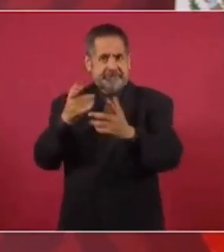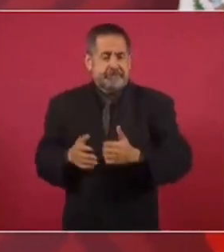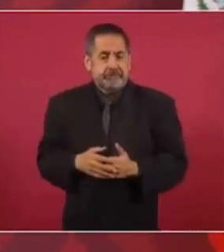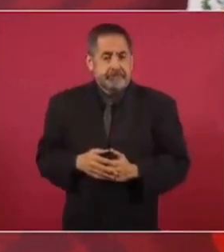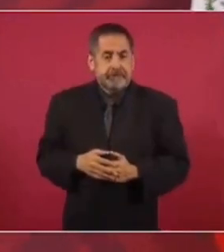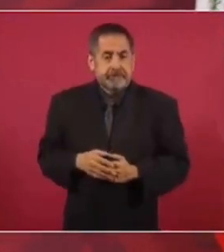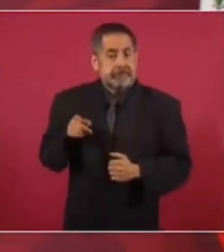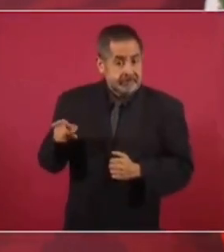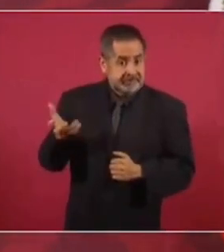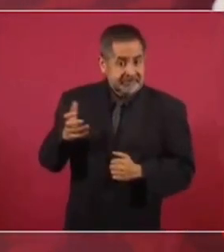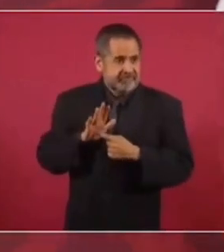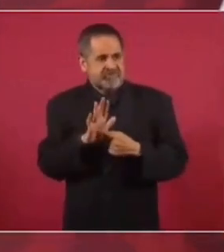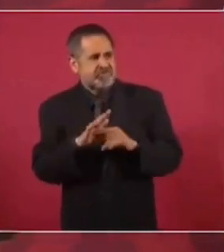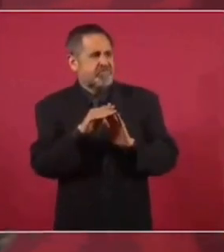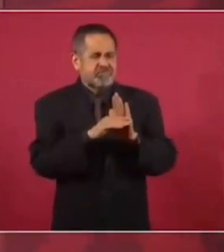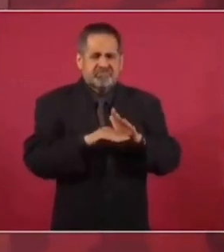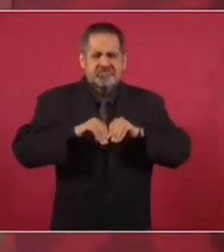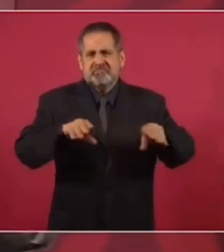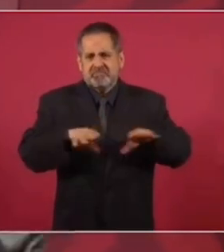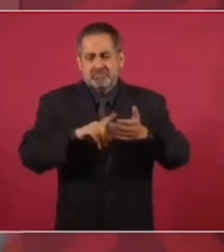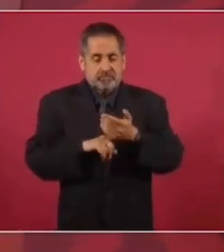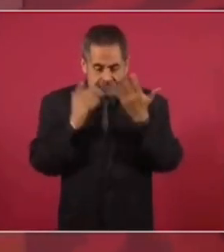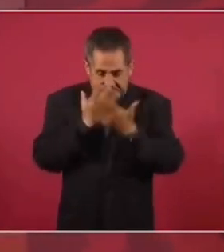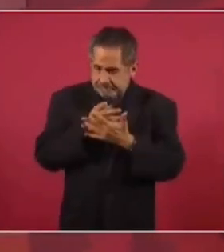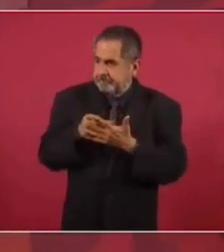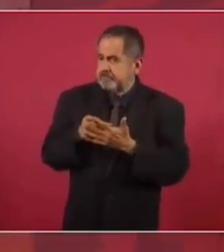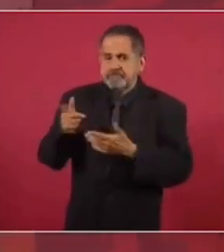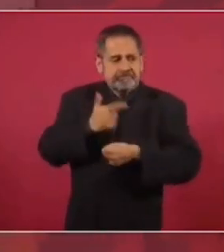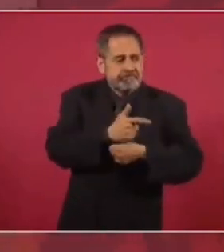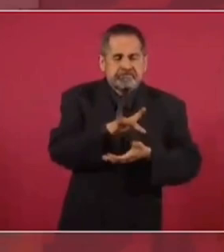Porque lo que reveló es algo